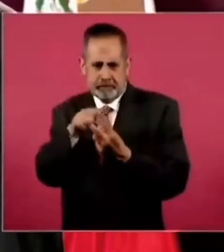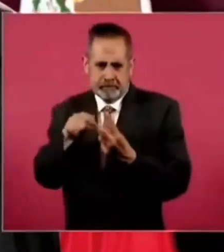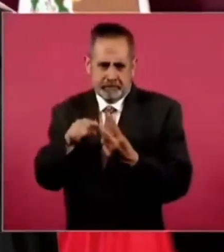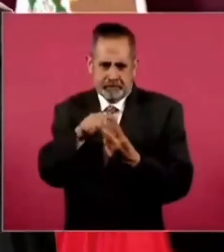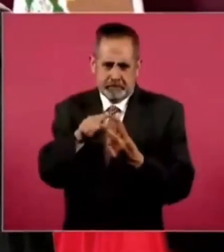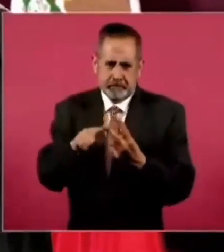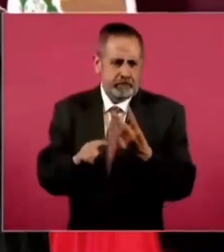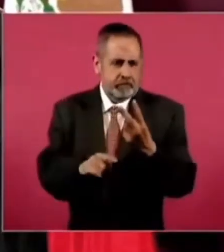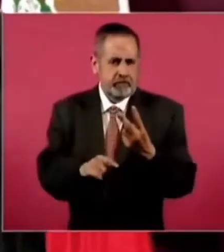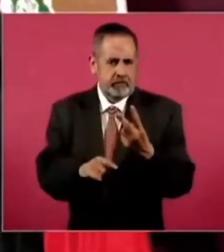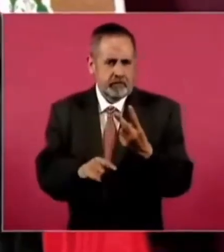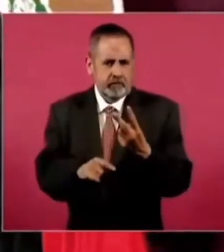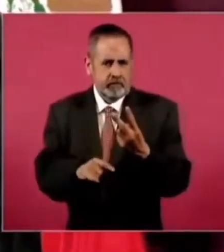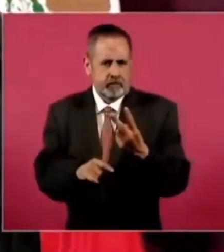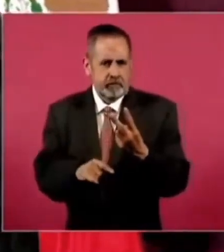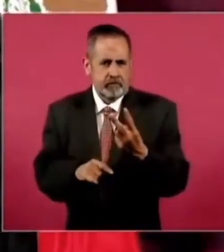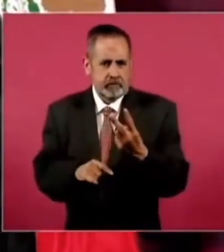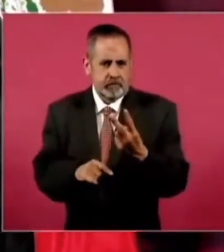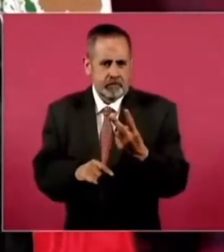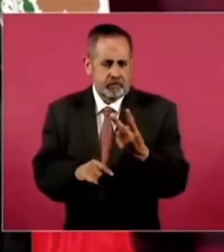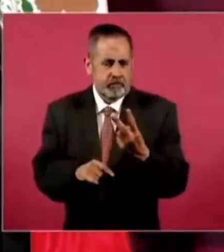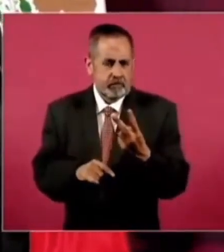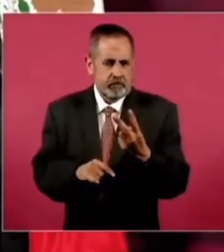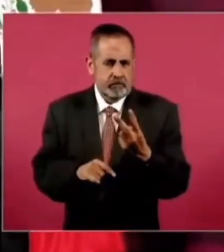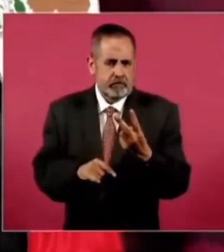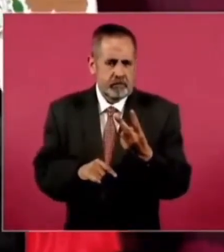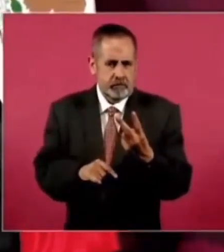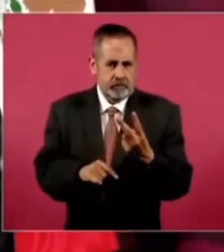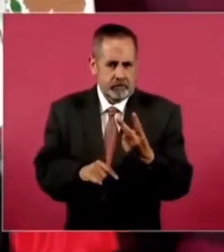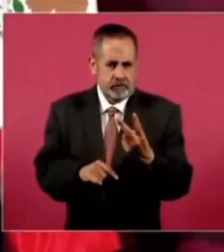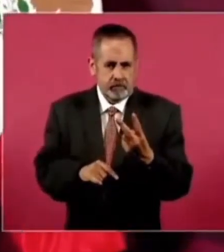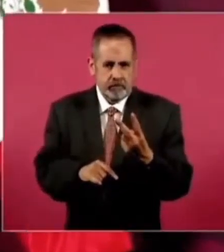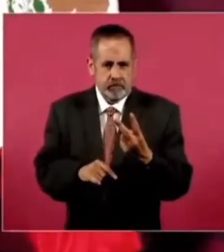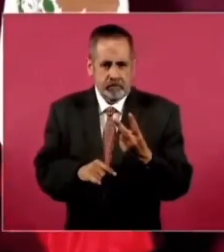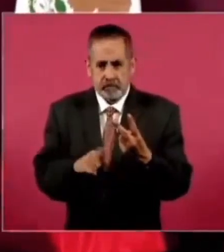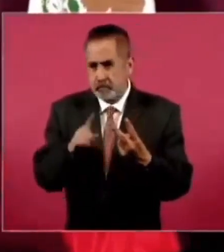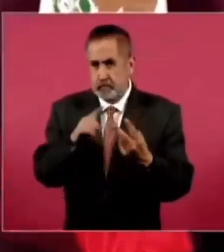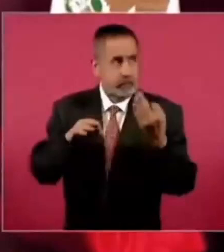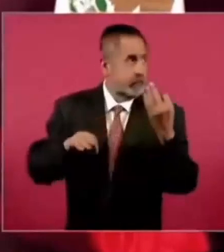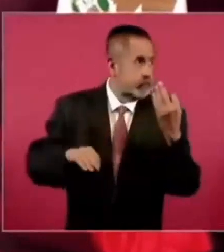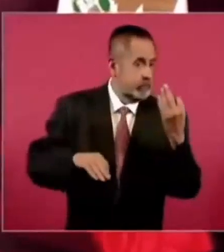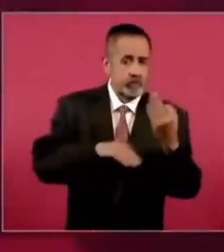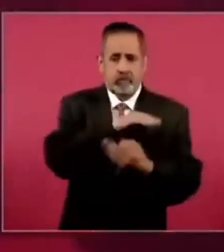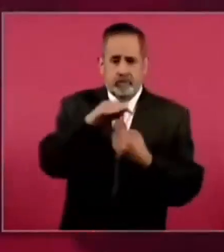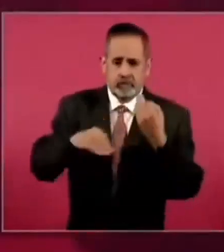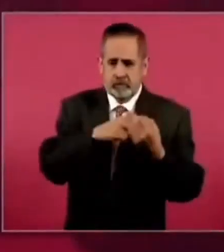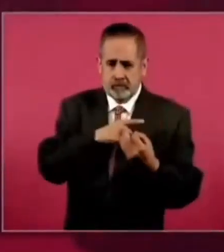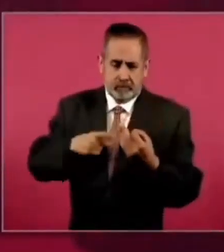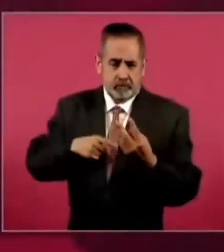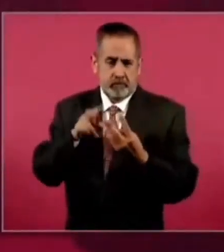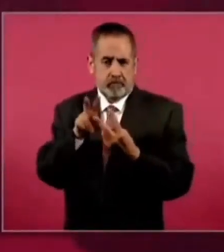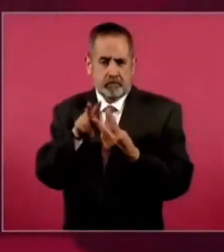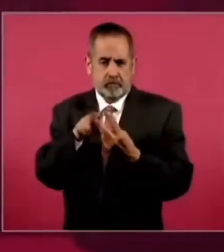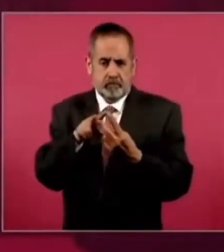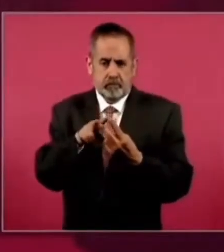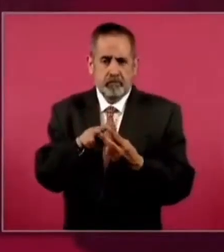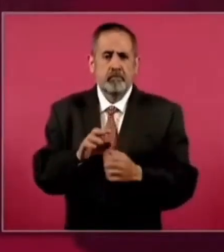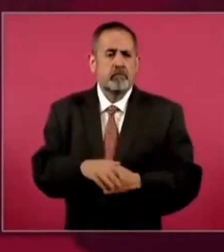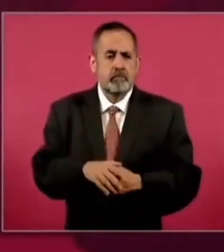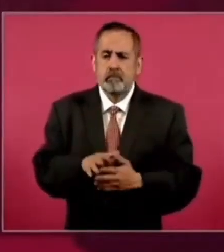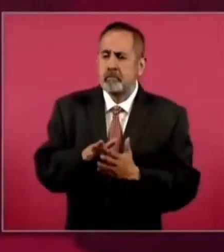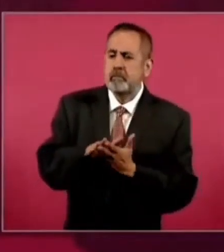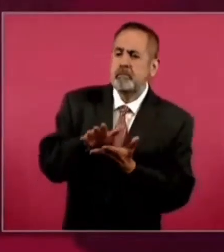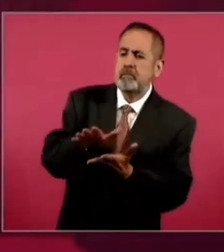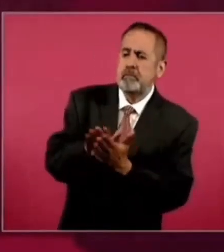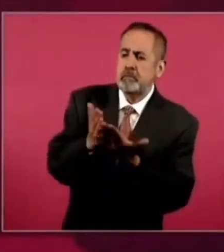Uno, acerca de que aplicaba para todos, que no se repartieran los